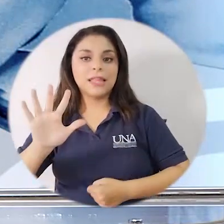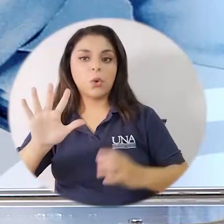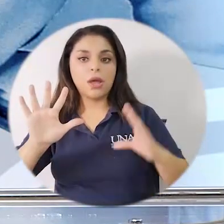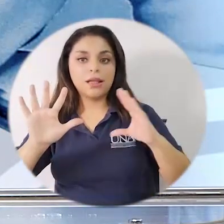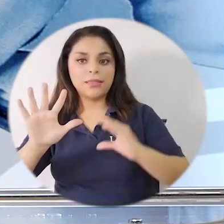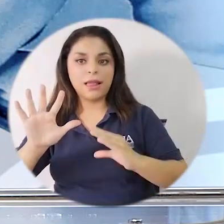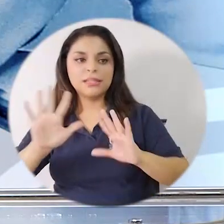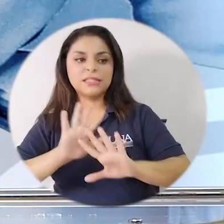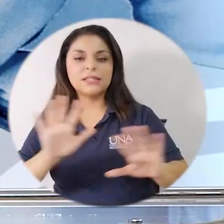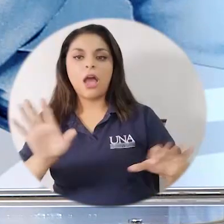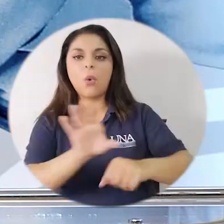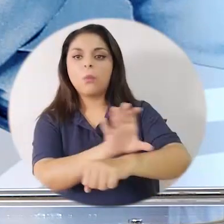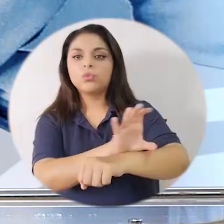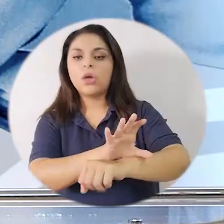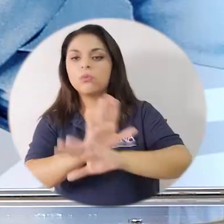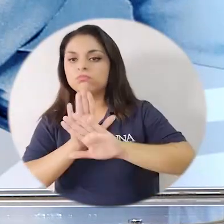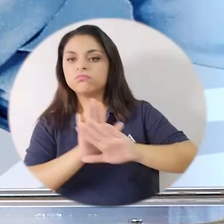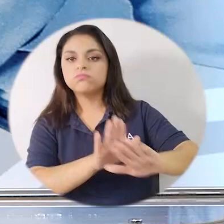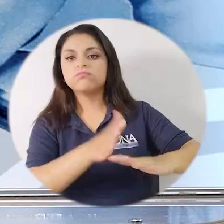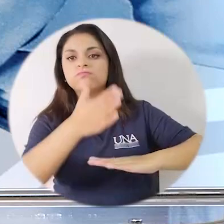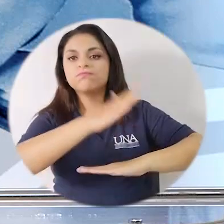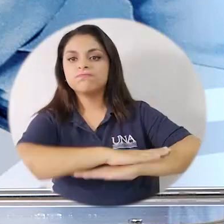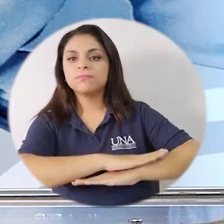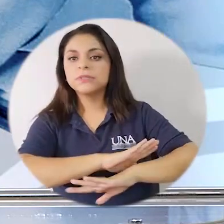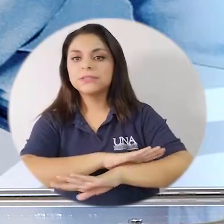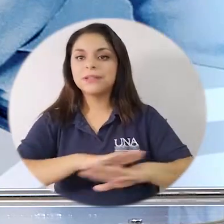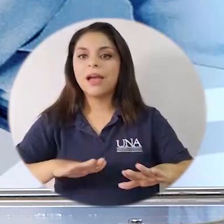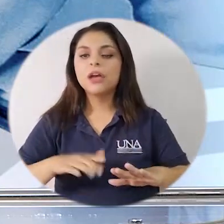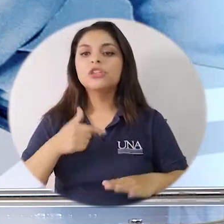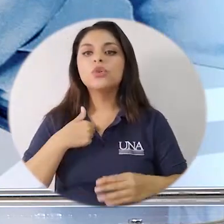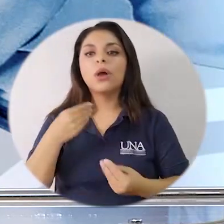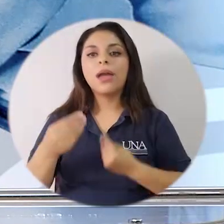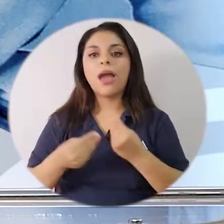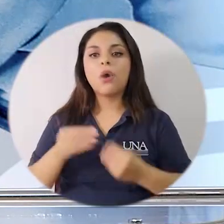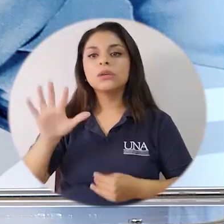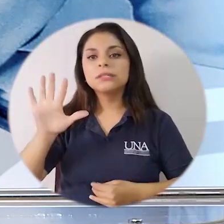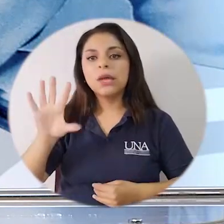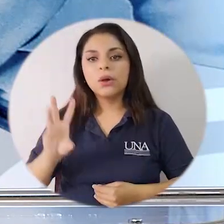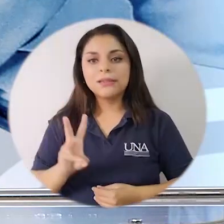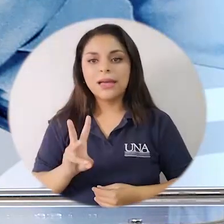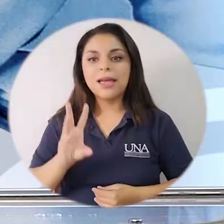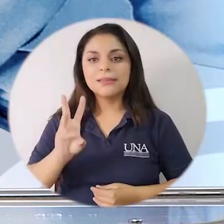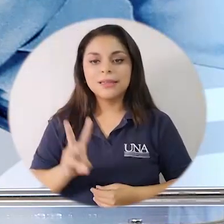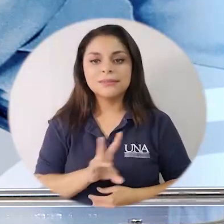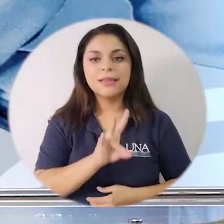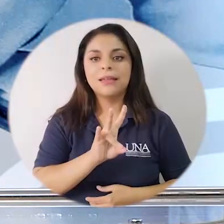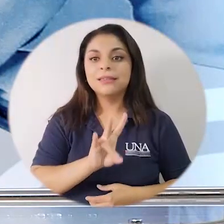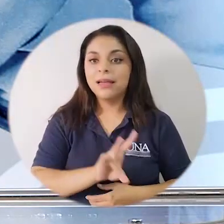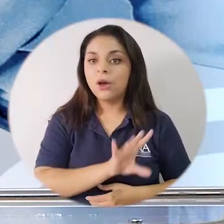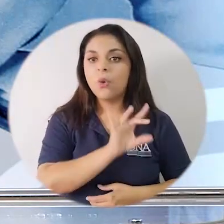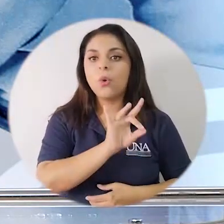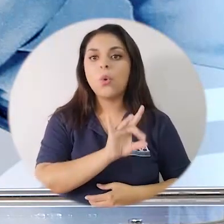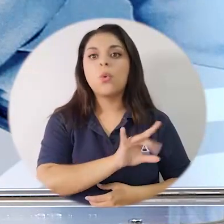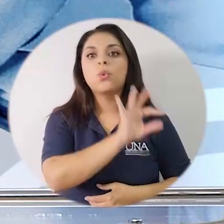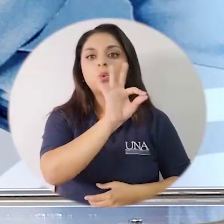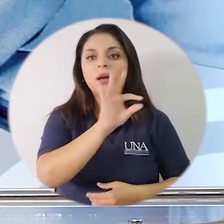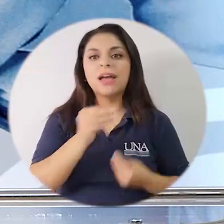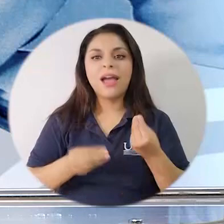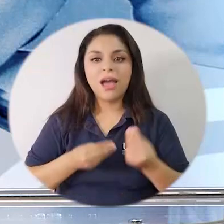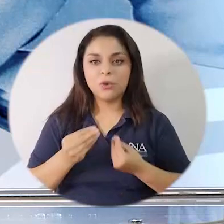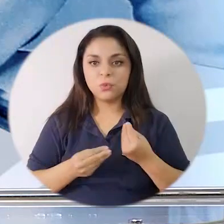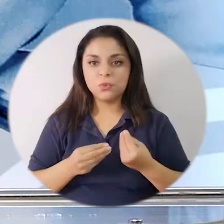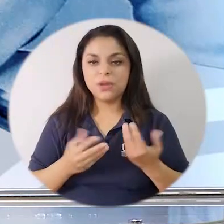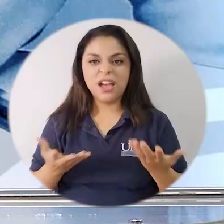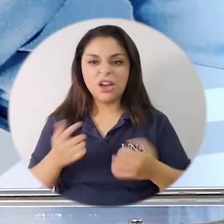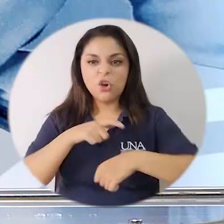las 5 de la tarde me desconecto y dejo la computadora, ¿qué hago yo de 5 a 6, de 6 a 7, de 7 a